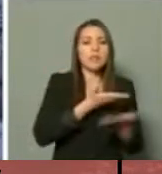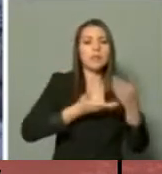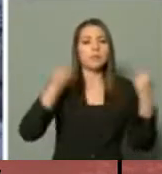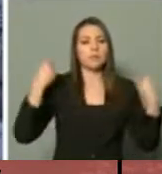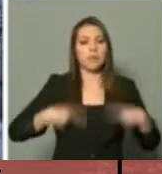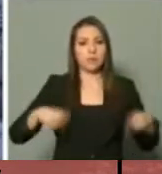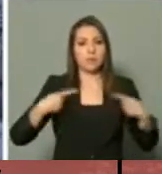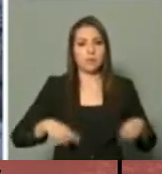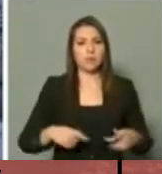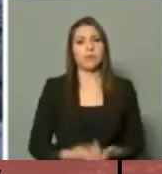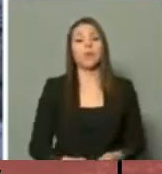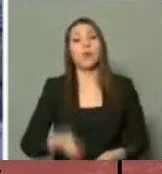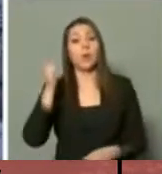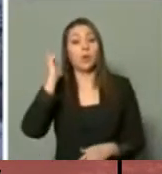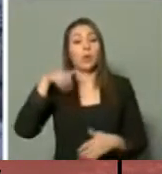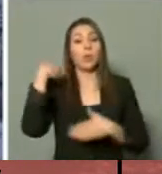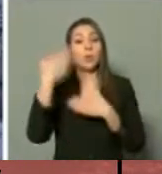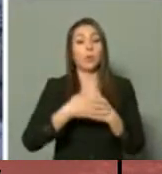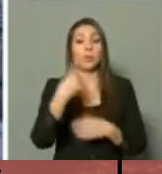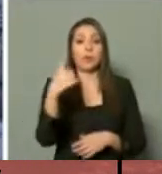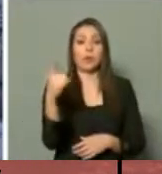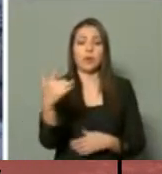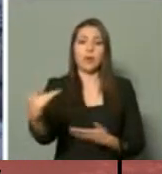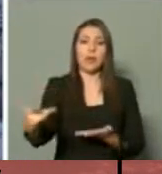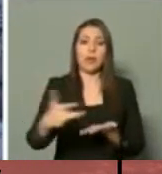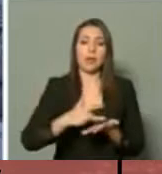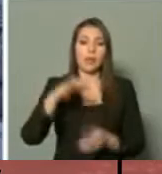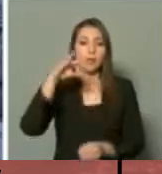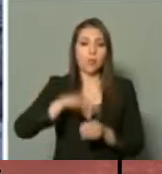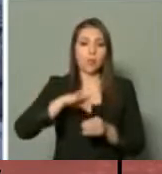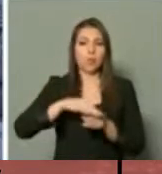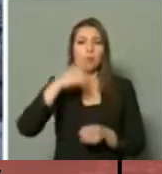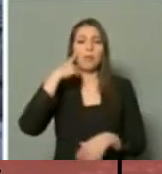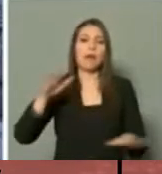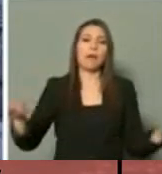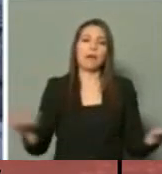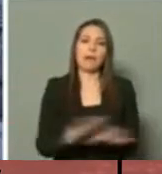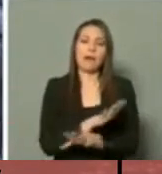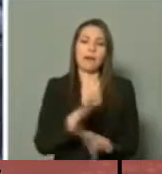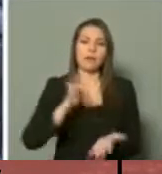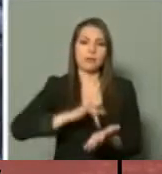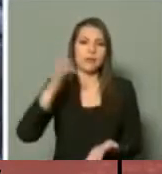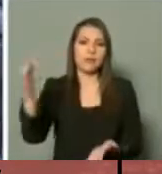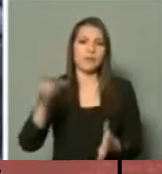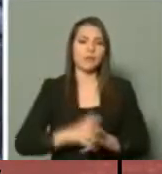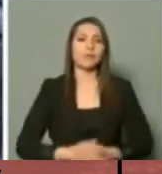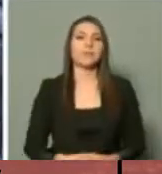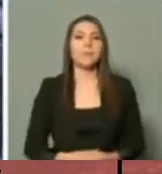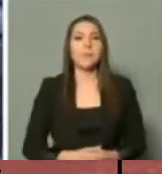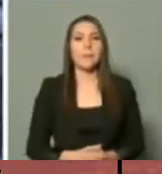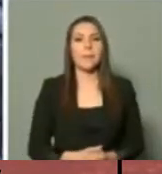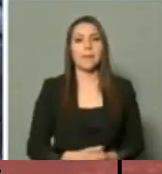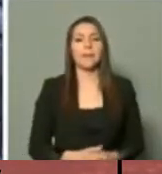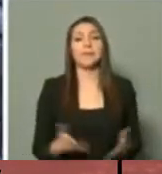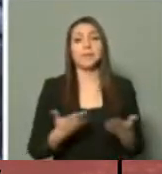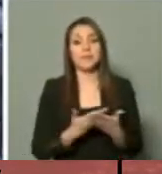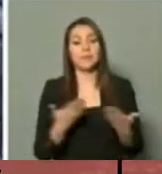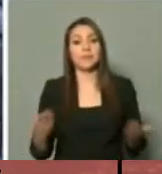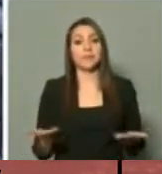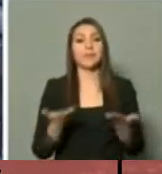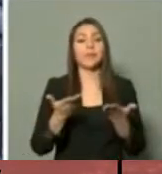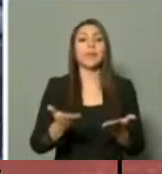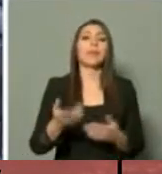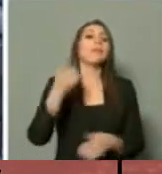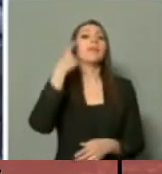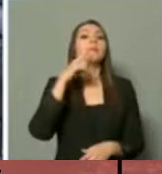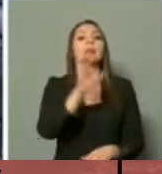comunidad. Espero que este 1 de julio me apoyen con su voto para hacer el cambio. Gracias. Ahora corresponde turno al aspirante